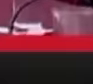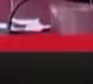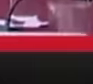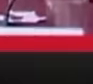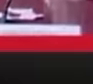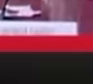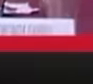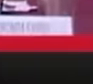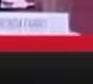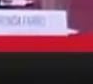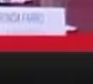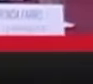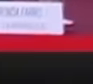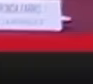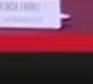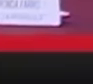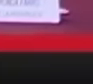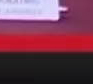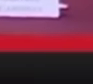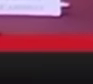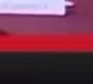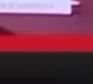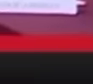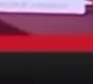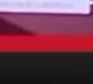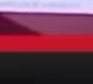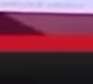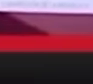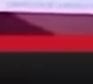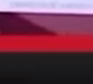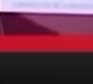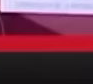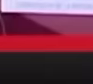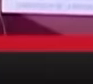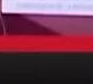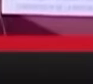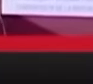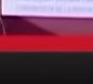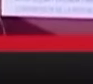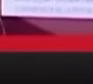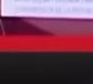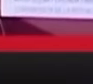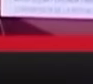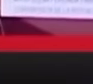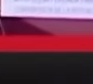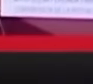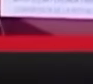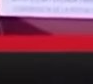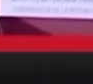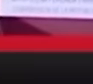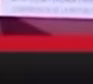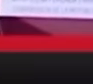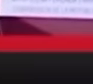Sí, por favor. El funcionario mencionó que hubo una relación de requerimientos de la concesionaria.